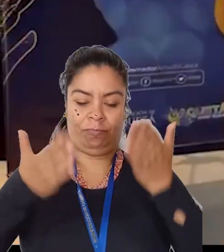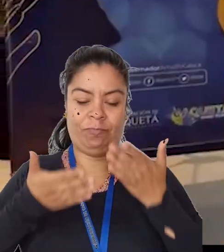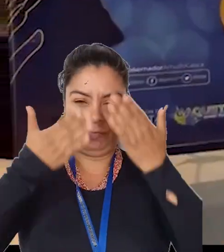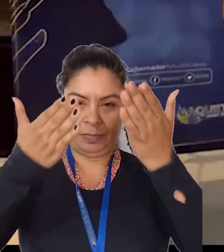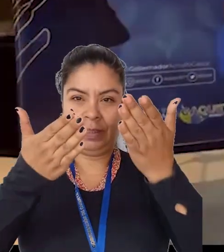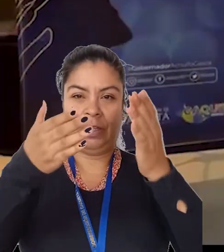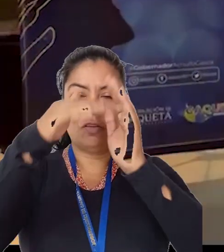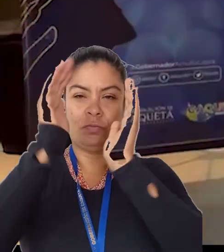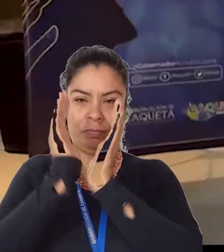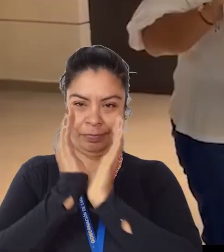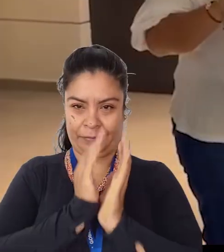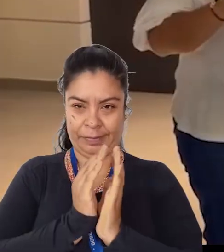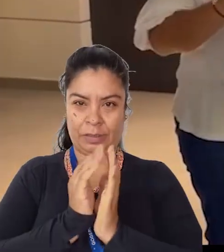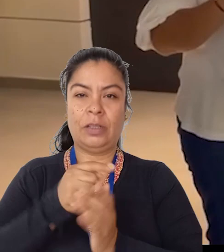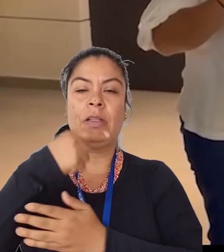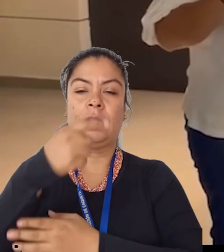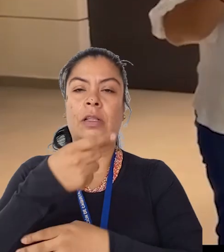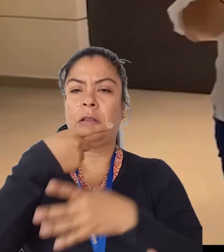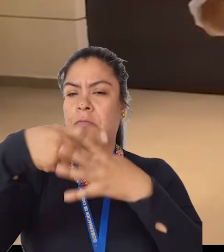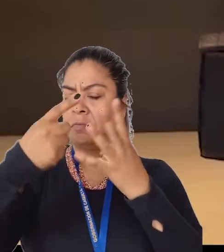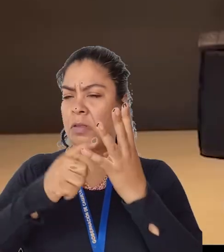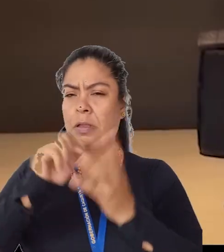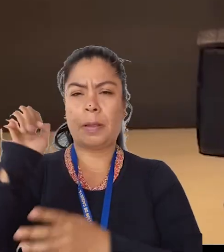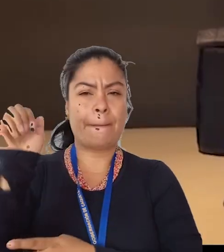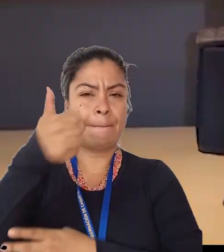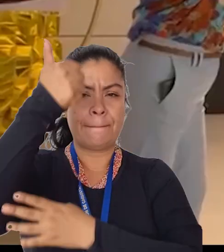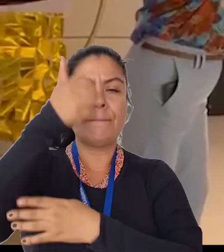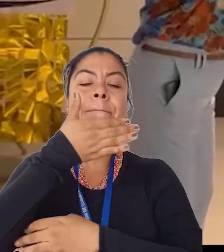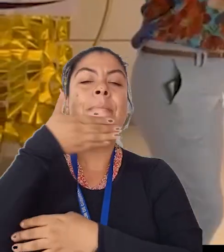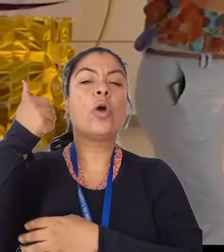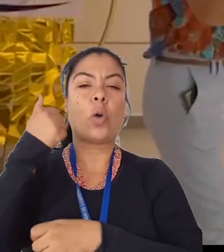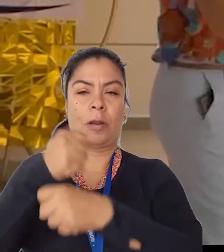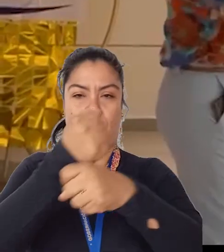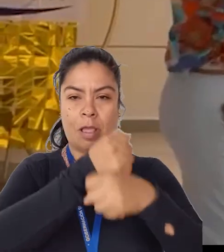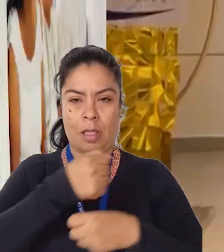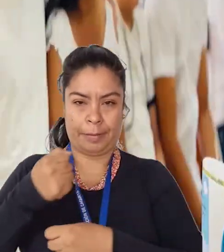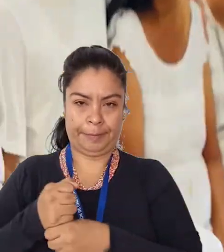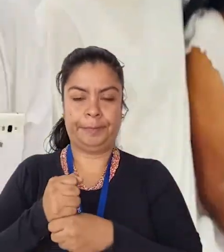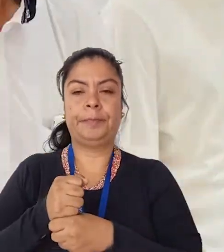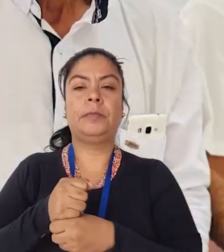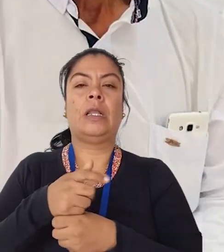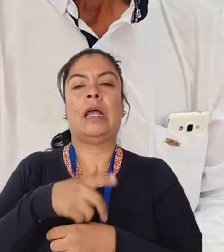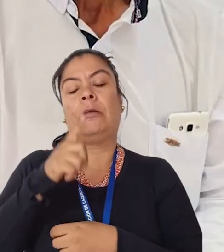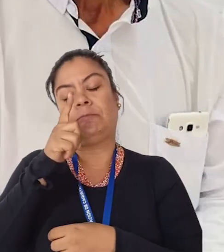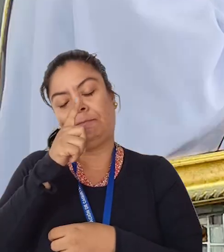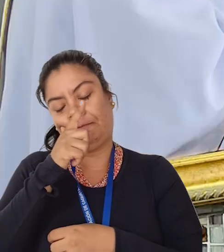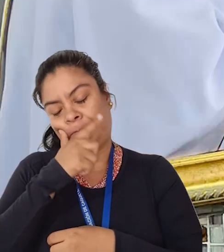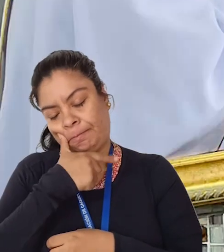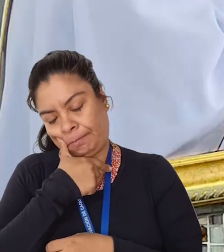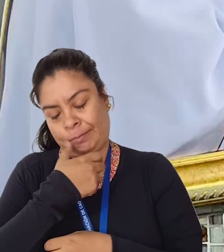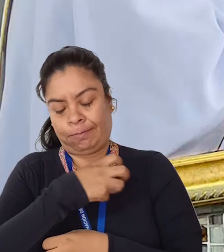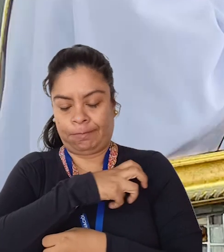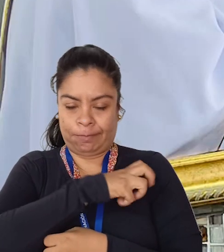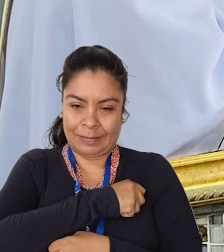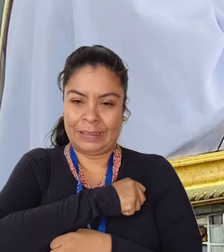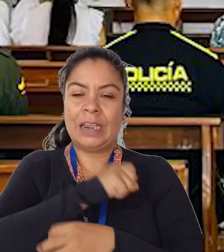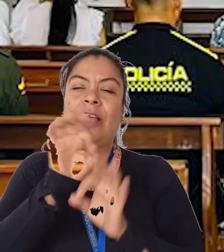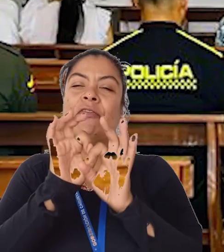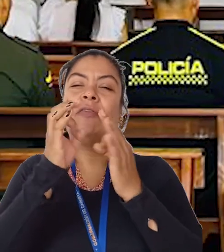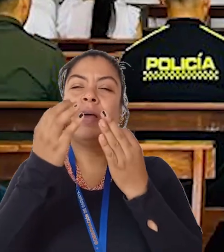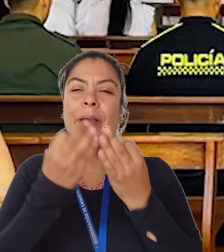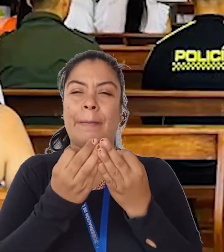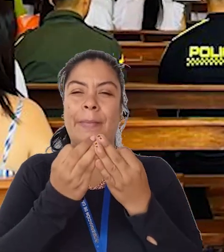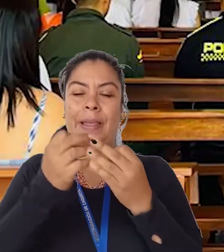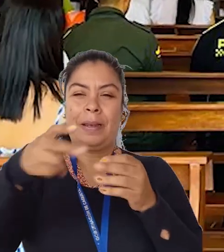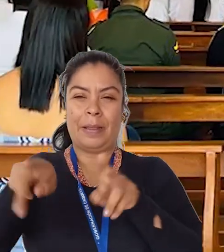Chairá 2022, donde se premiaron los mejores trabajos en diferentes categorías. Con tristeza recordamos con una homilía a los